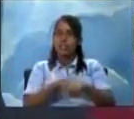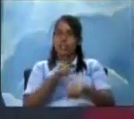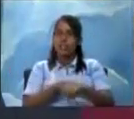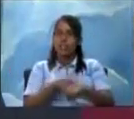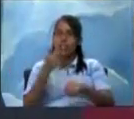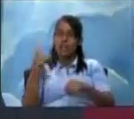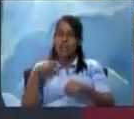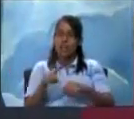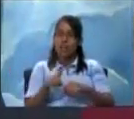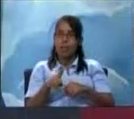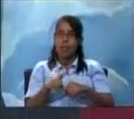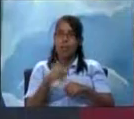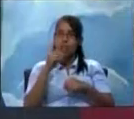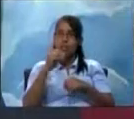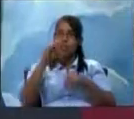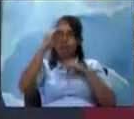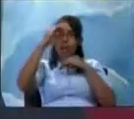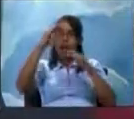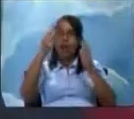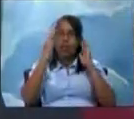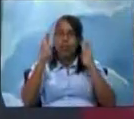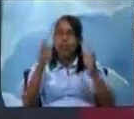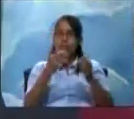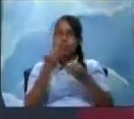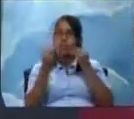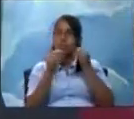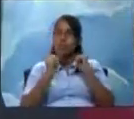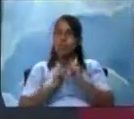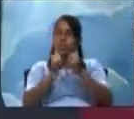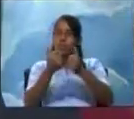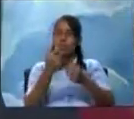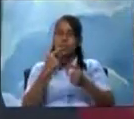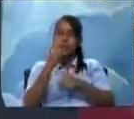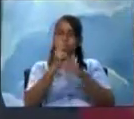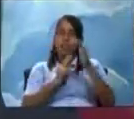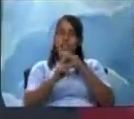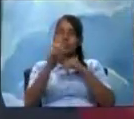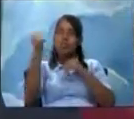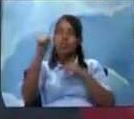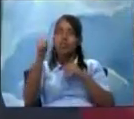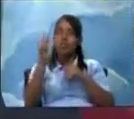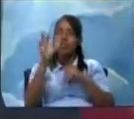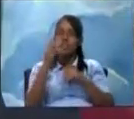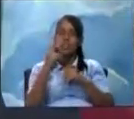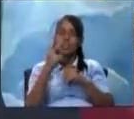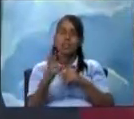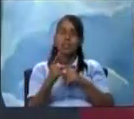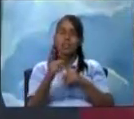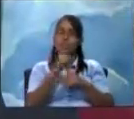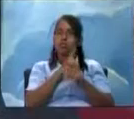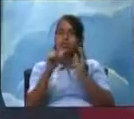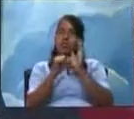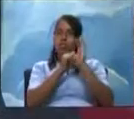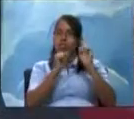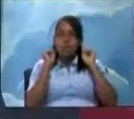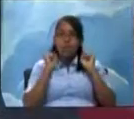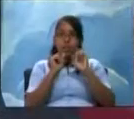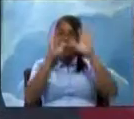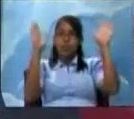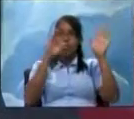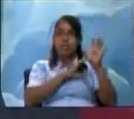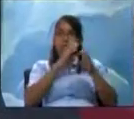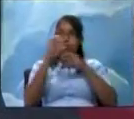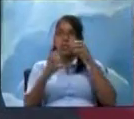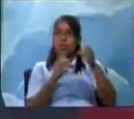la habrá. Una advertencia, como comienza diciendo el verso 17. Un signo de admiración,